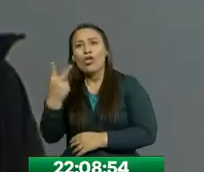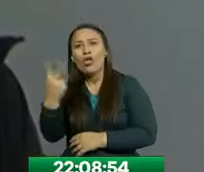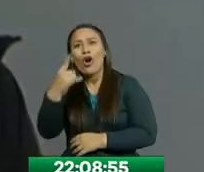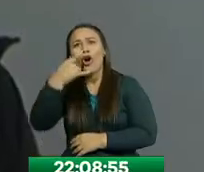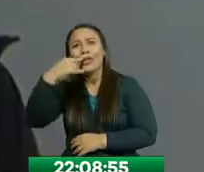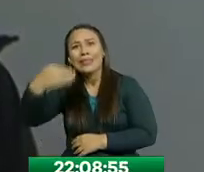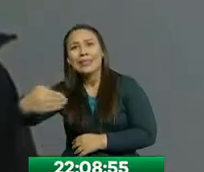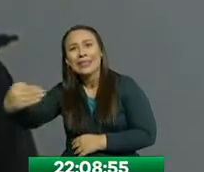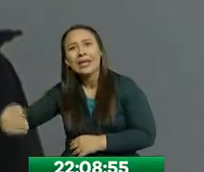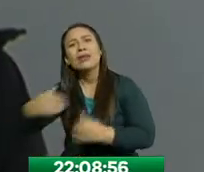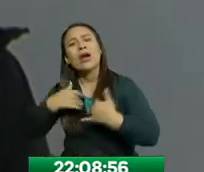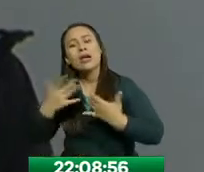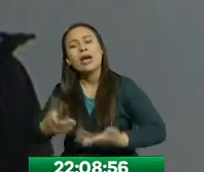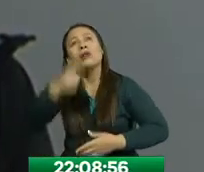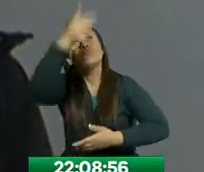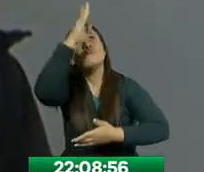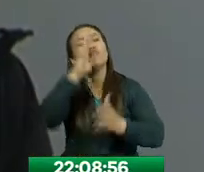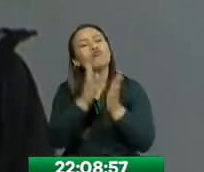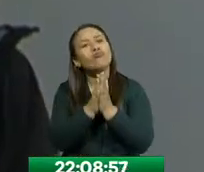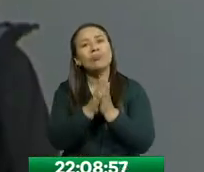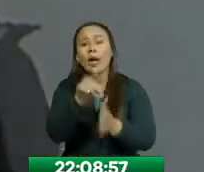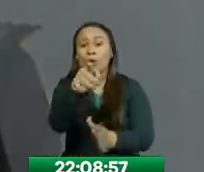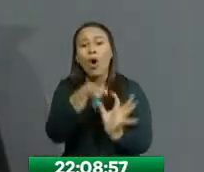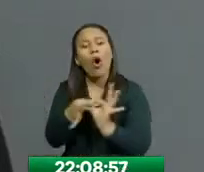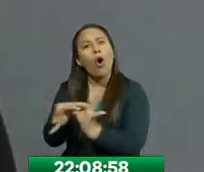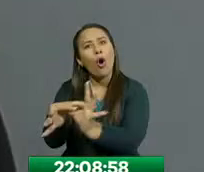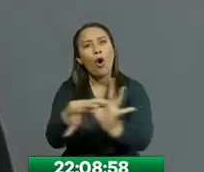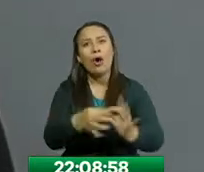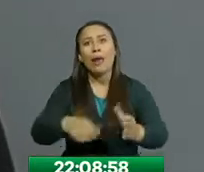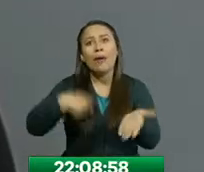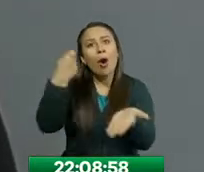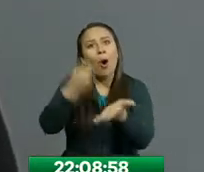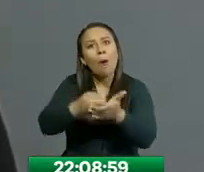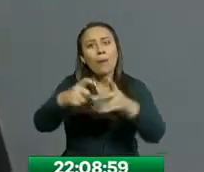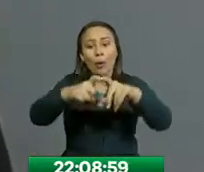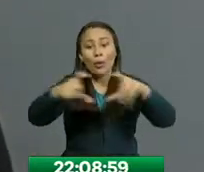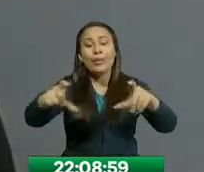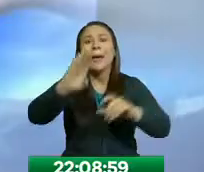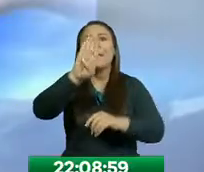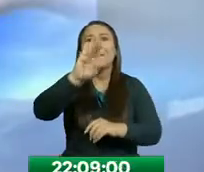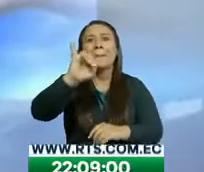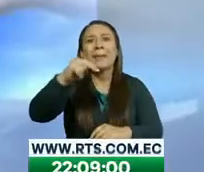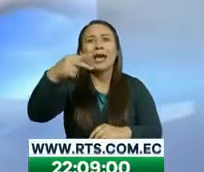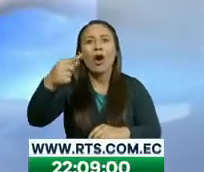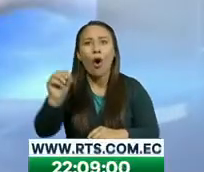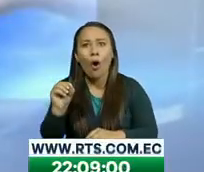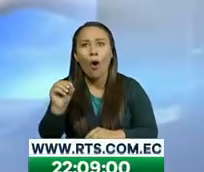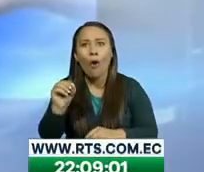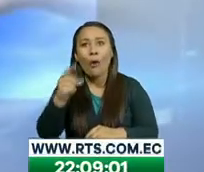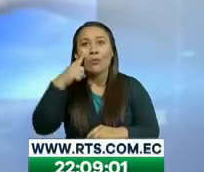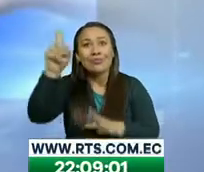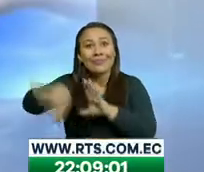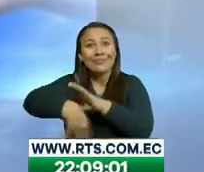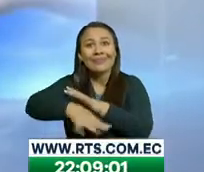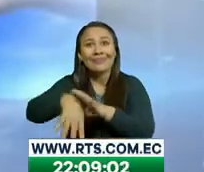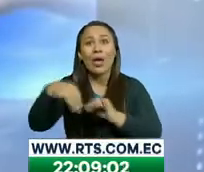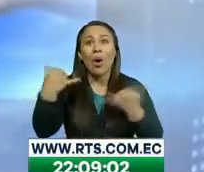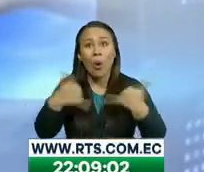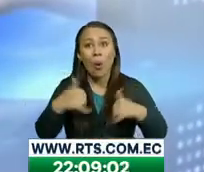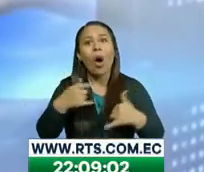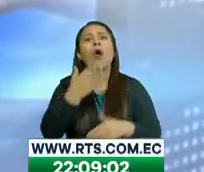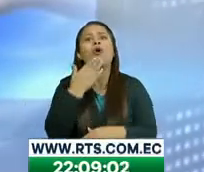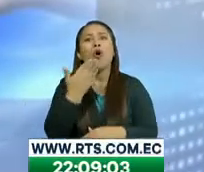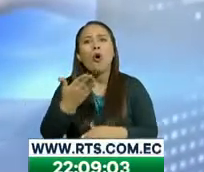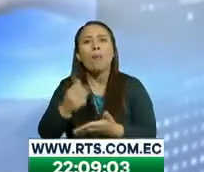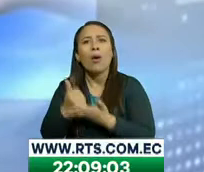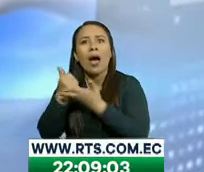más. Dios es el que tiene la última palabra, por eso les pedimos que nos ayuden con esta lucha. Para mayor información sobre este bingo y cómo